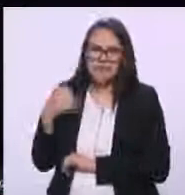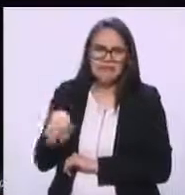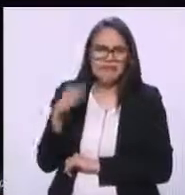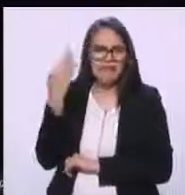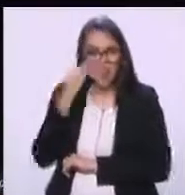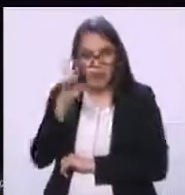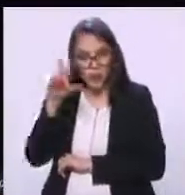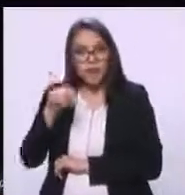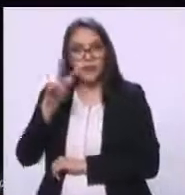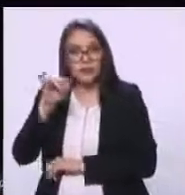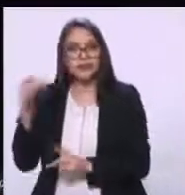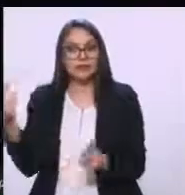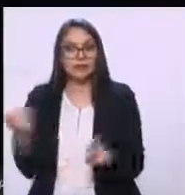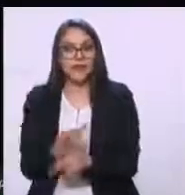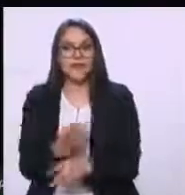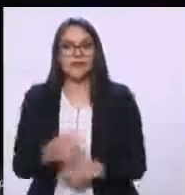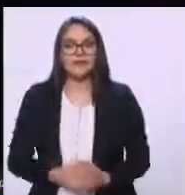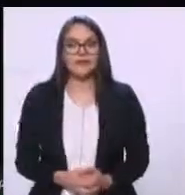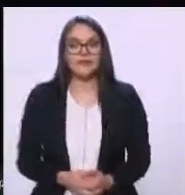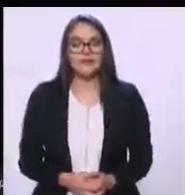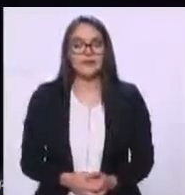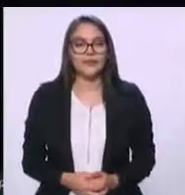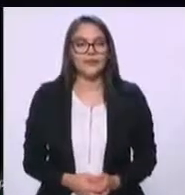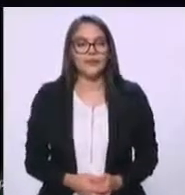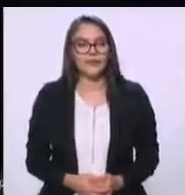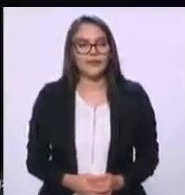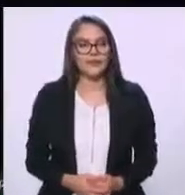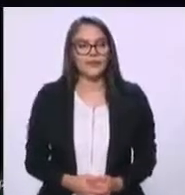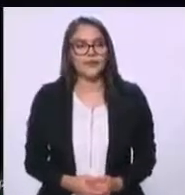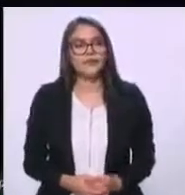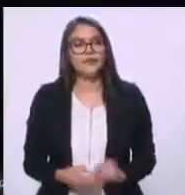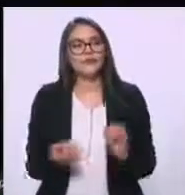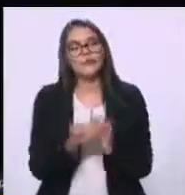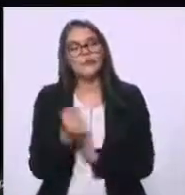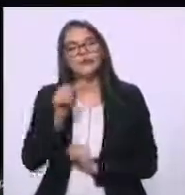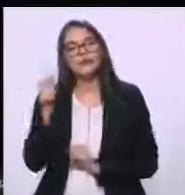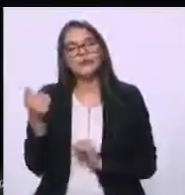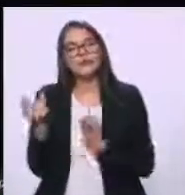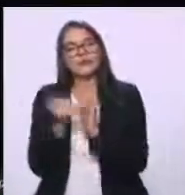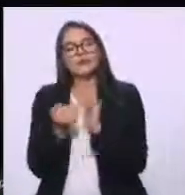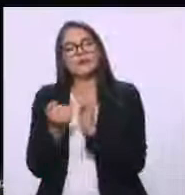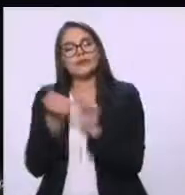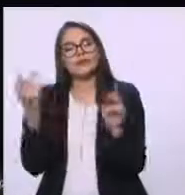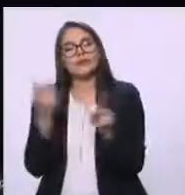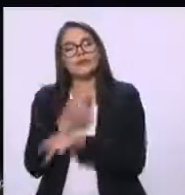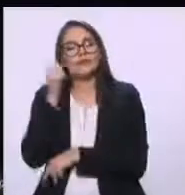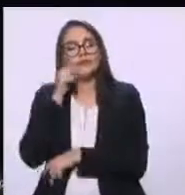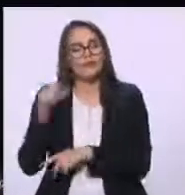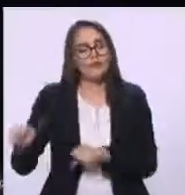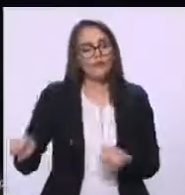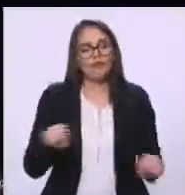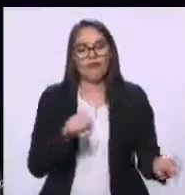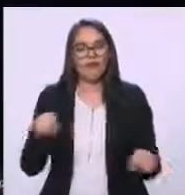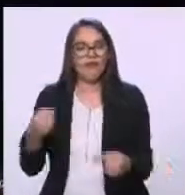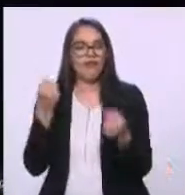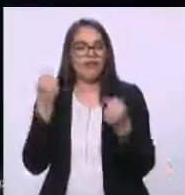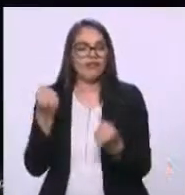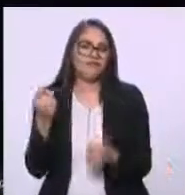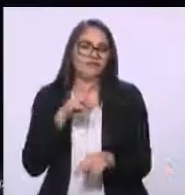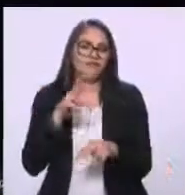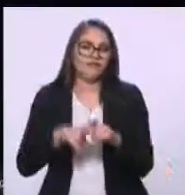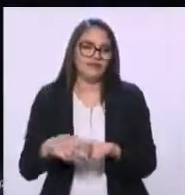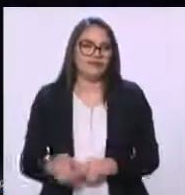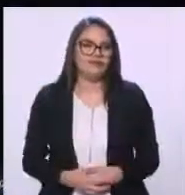por la realidad. Y algo que dices que es común después de que haya un sismo de alta magnitud. Alberto